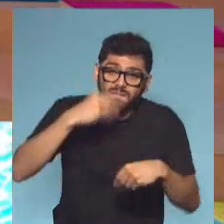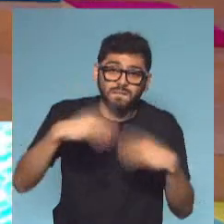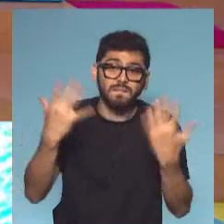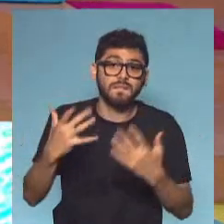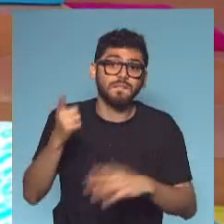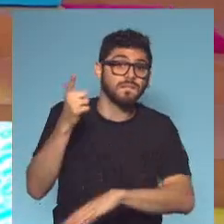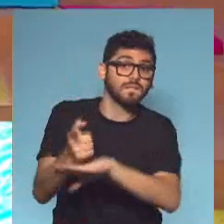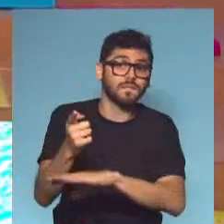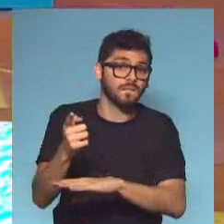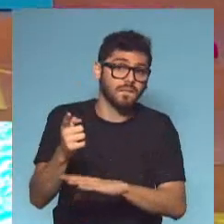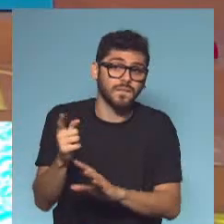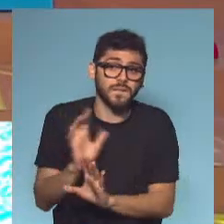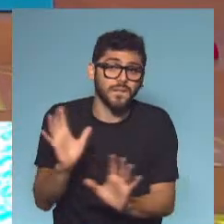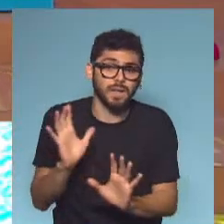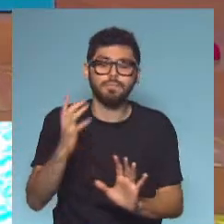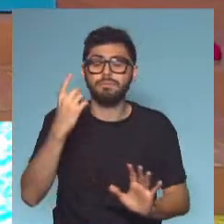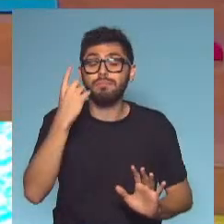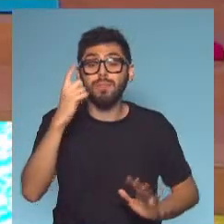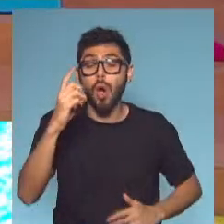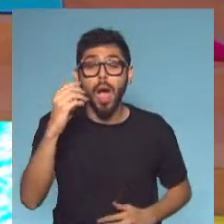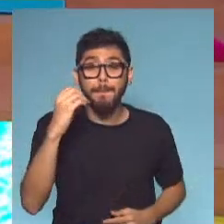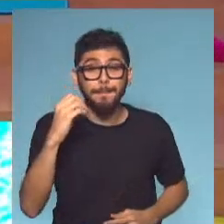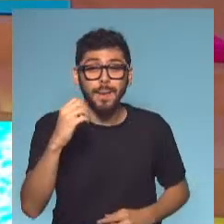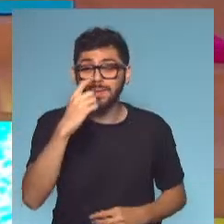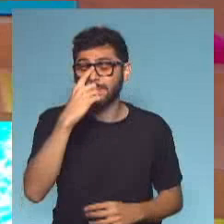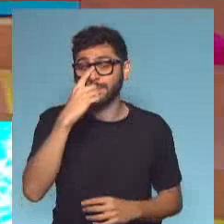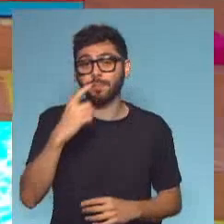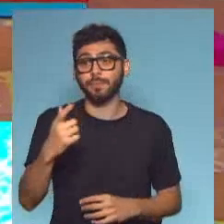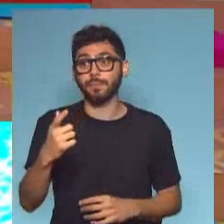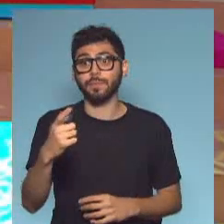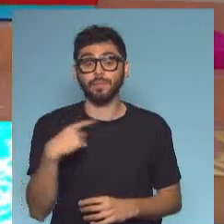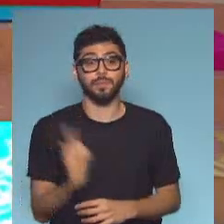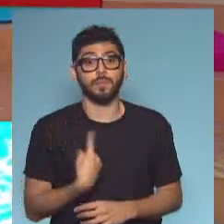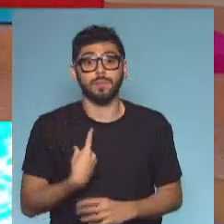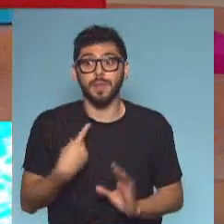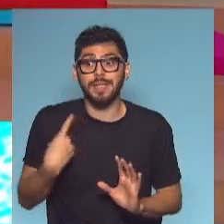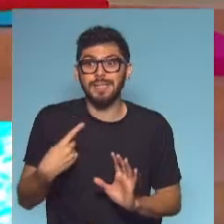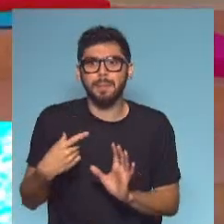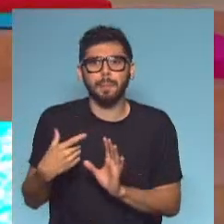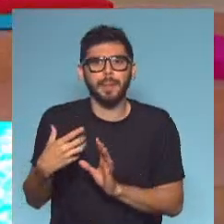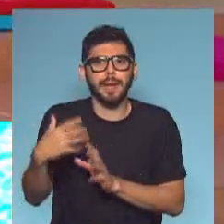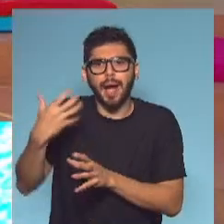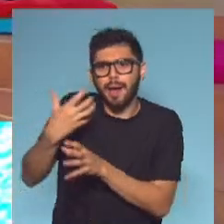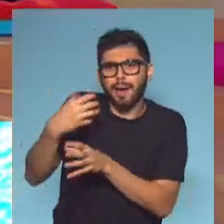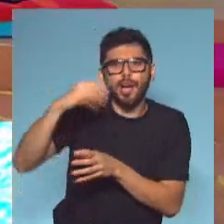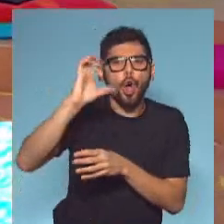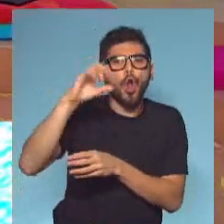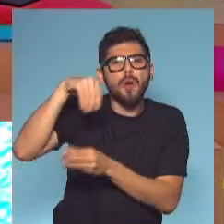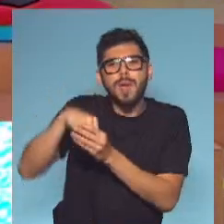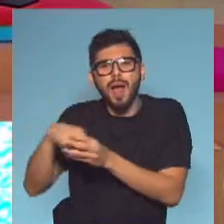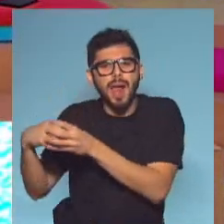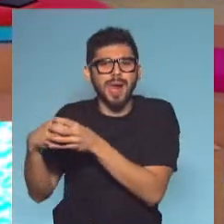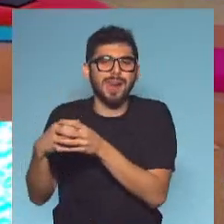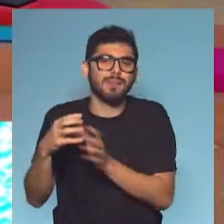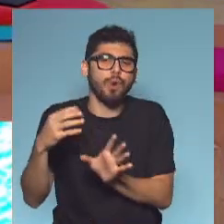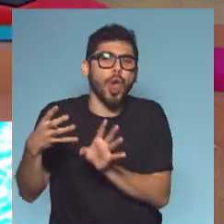porque llegaron. Entonces, ¿qué pasa? Que como siempre hemos tenido el tema de la guerrilla acá metido en Colombia, con eso nos